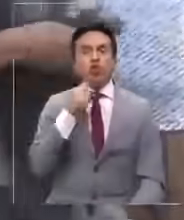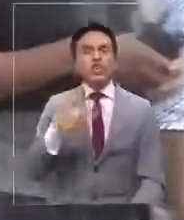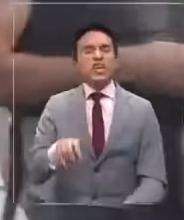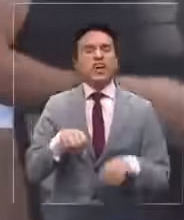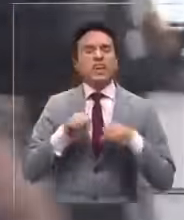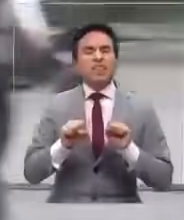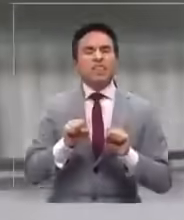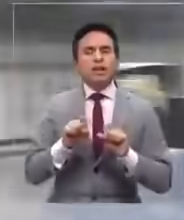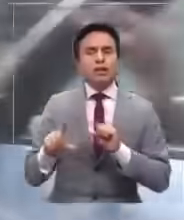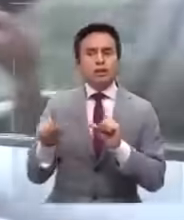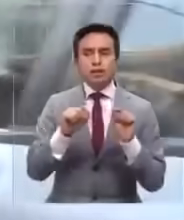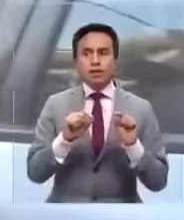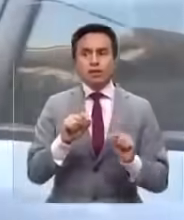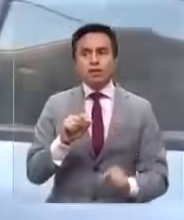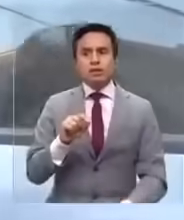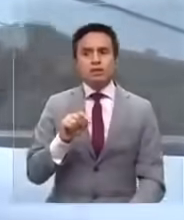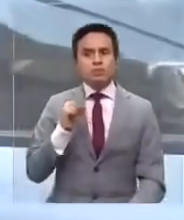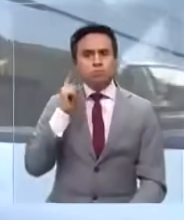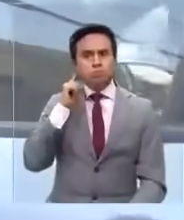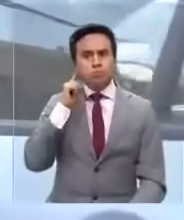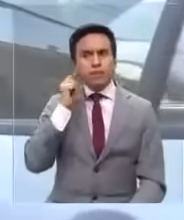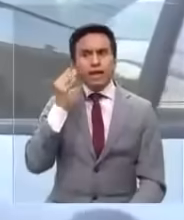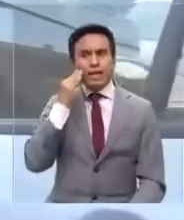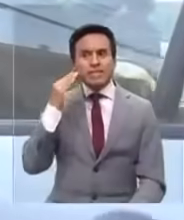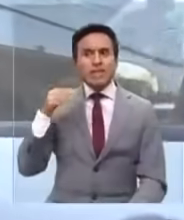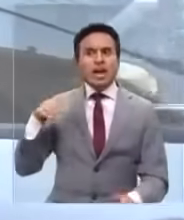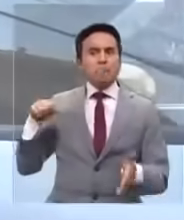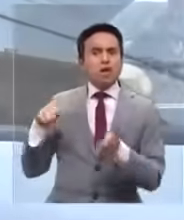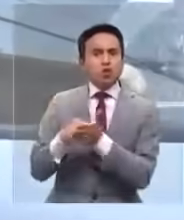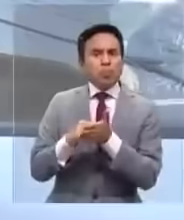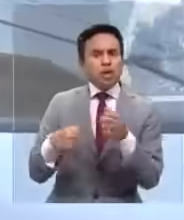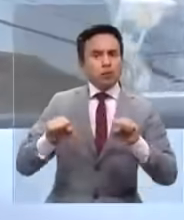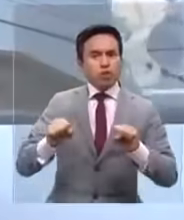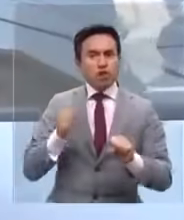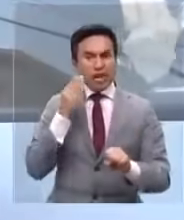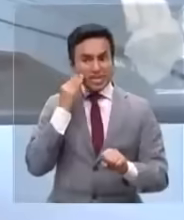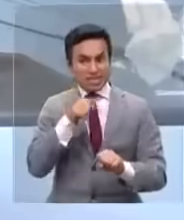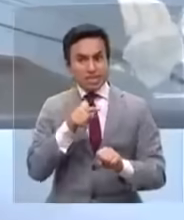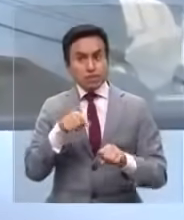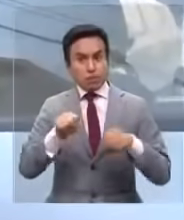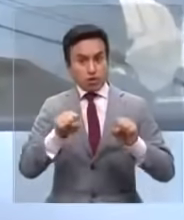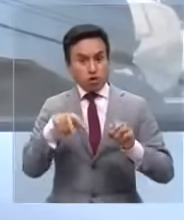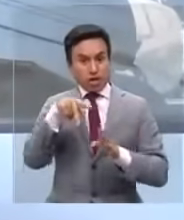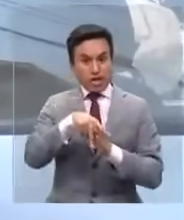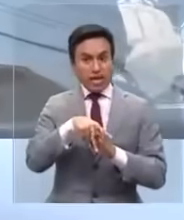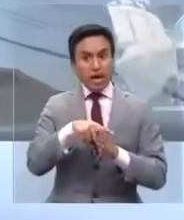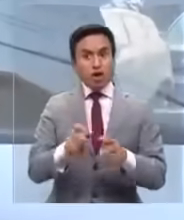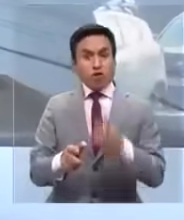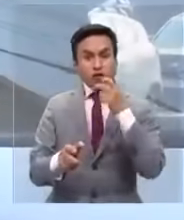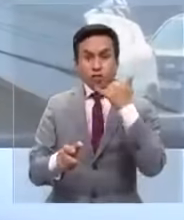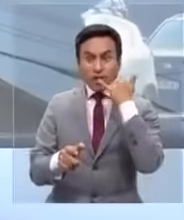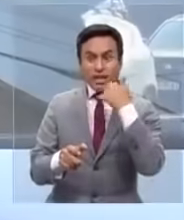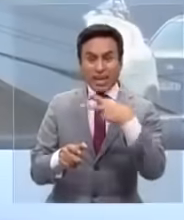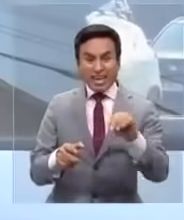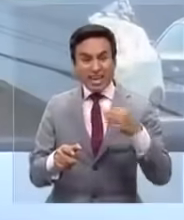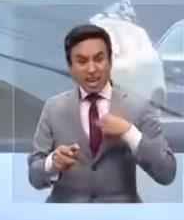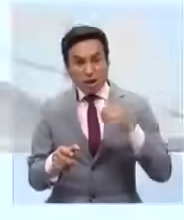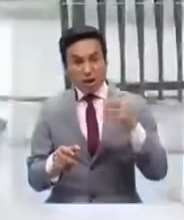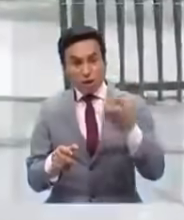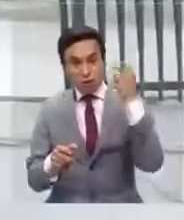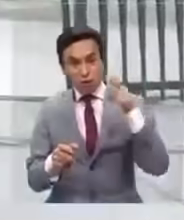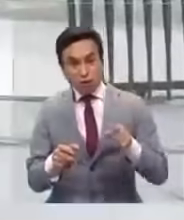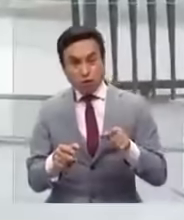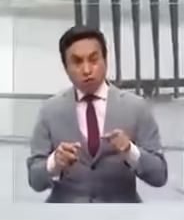quién? Le robó el celular al hijo de él. Casi me atropella con la moto. O sea, el mismo que maneja la moto le robó el celular al hijo de la señora. ¿Al hijo de la